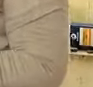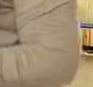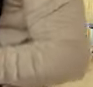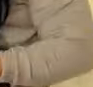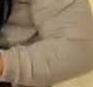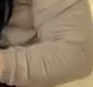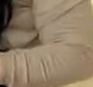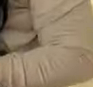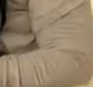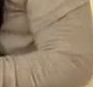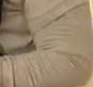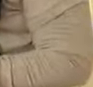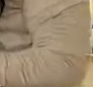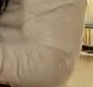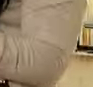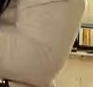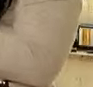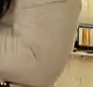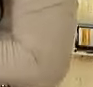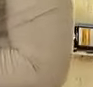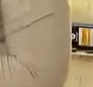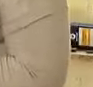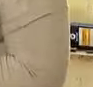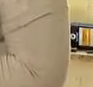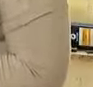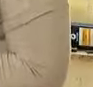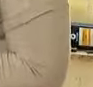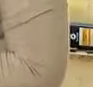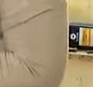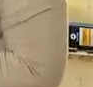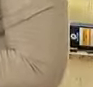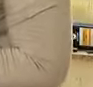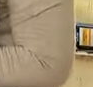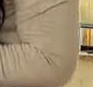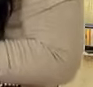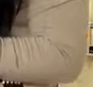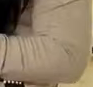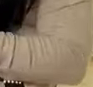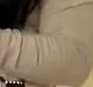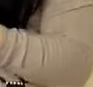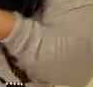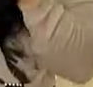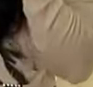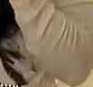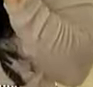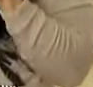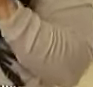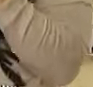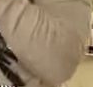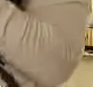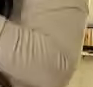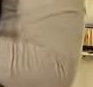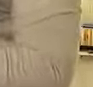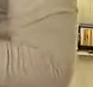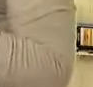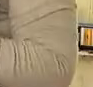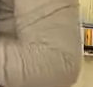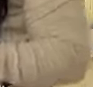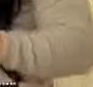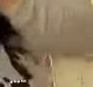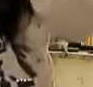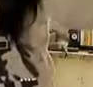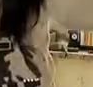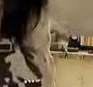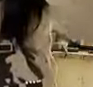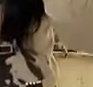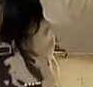tesoros. Así mismo es. ¿Y quién ha inventado la caja de cartón, Bueno, según tengo entendido, la caja de cartón se inventó en